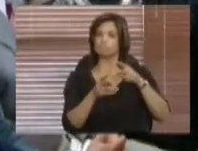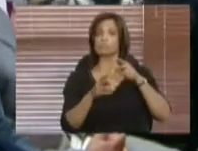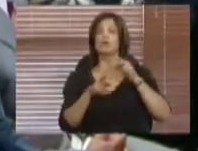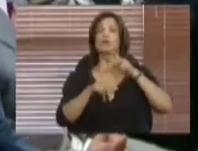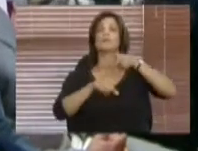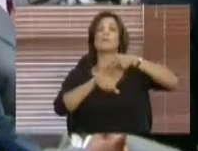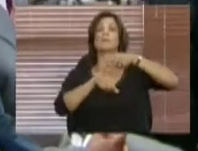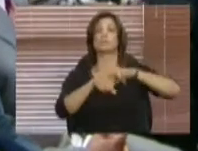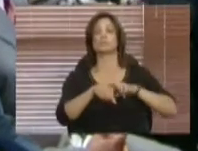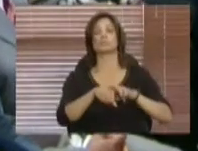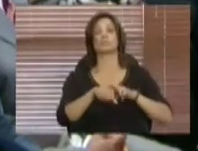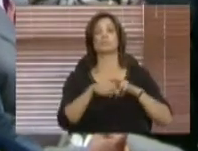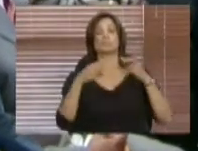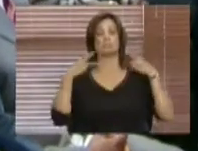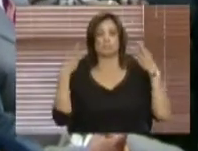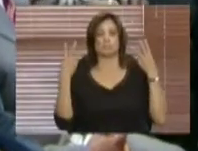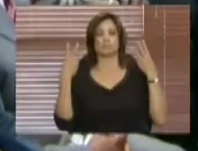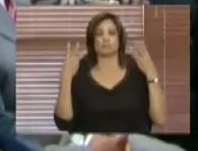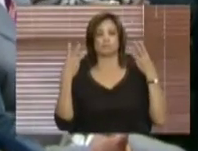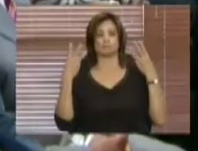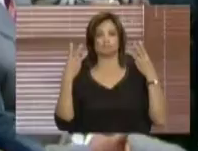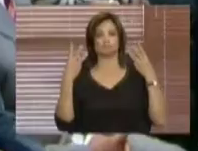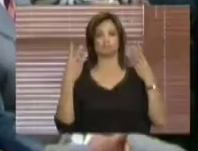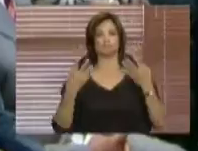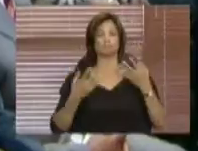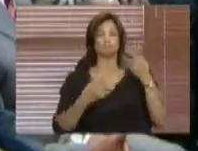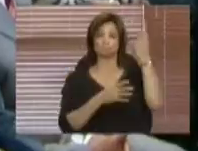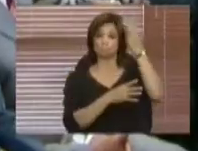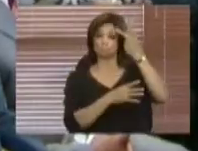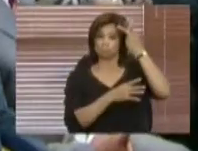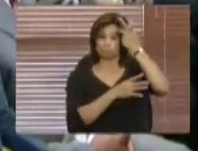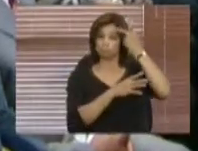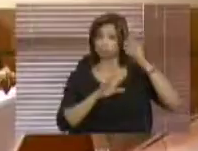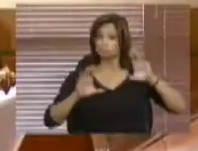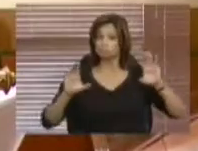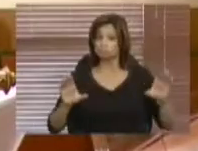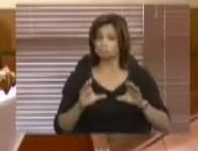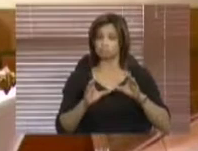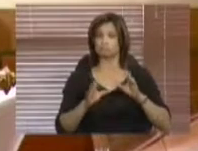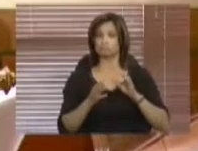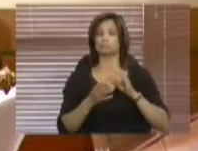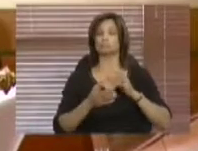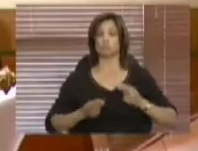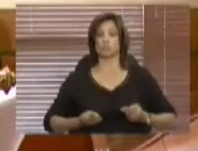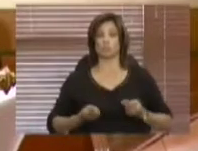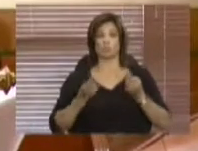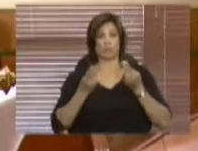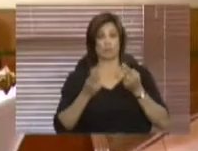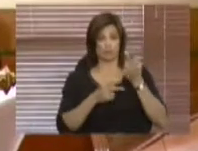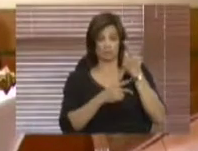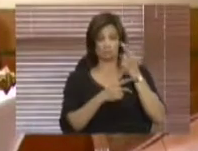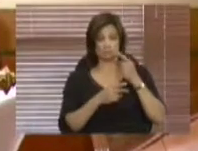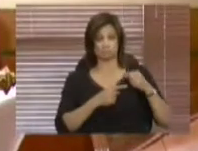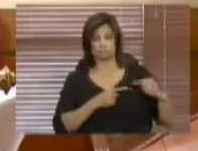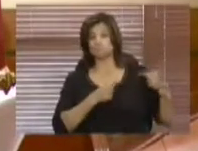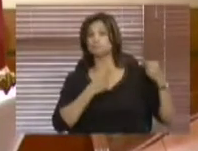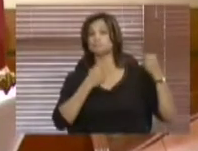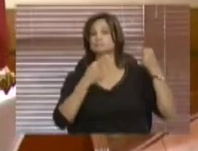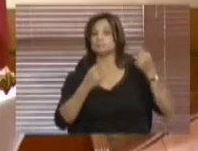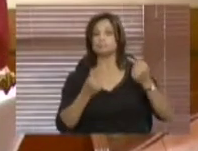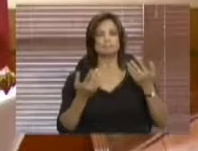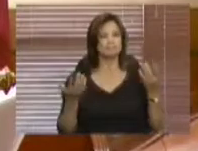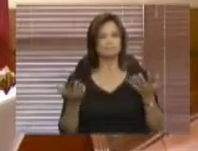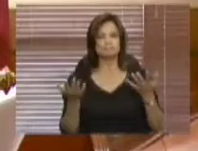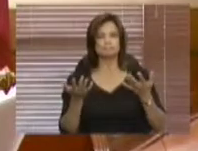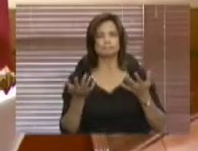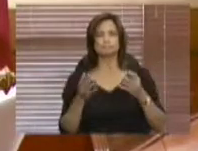Rico y Miami. Nuestra política de gestión humana desde los inicios ha sido